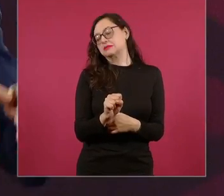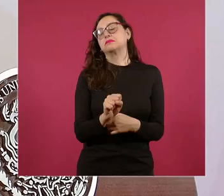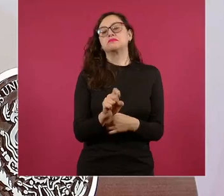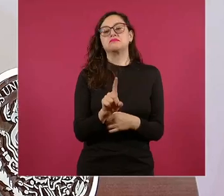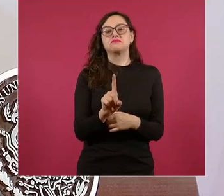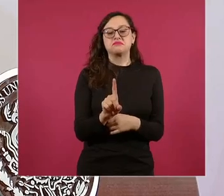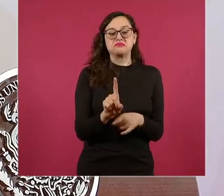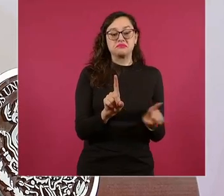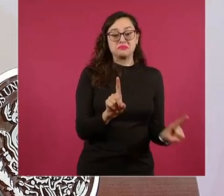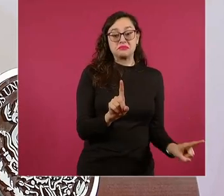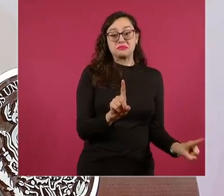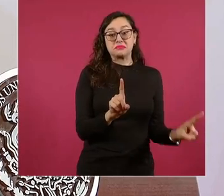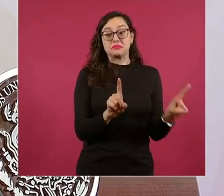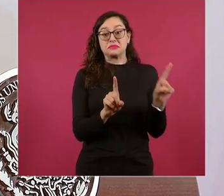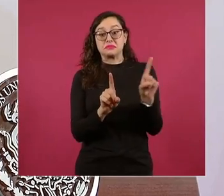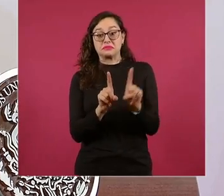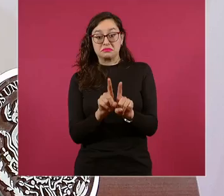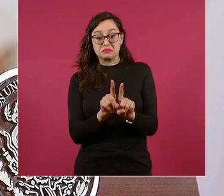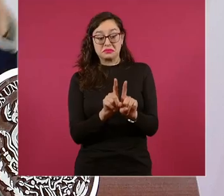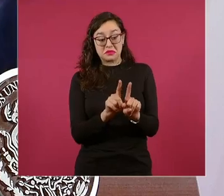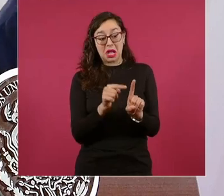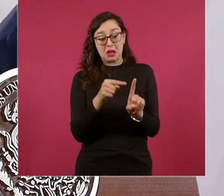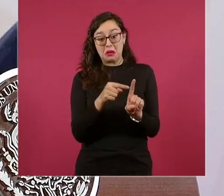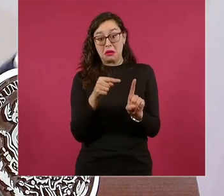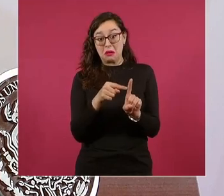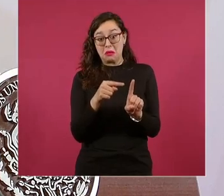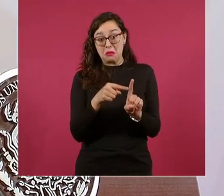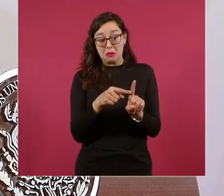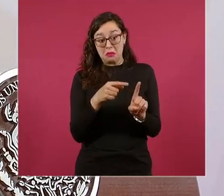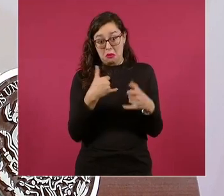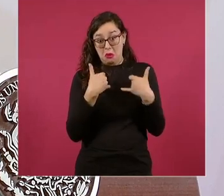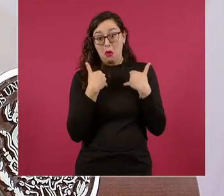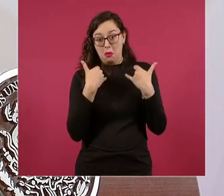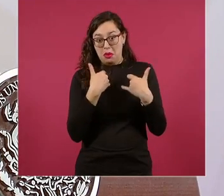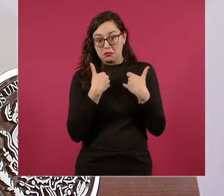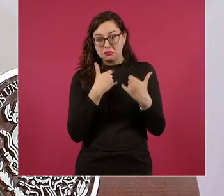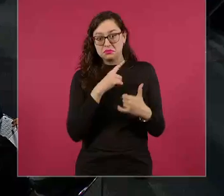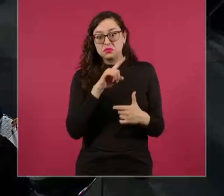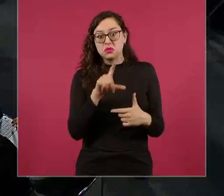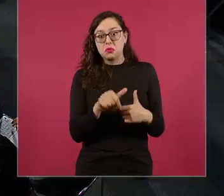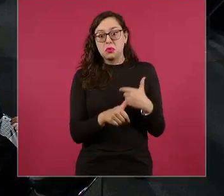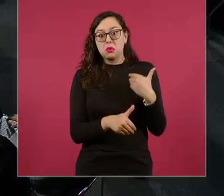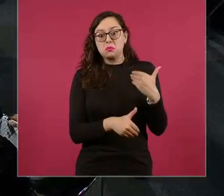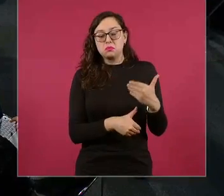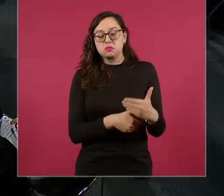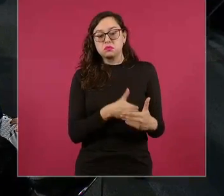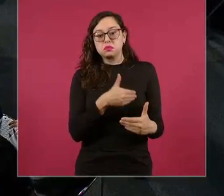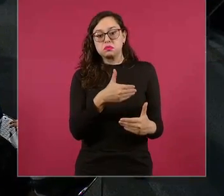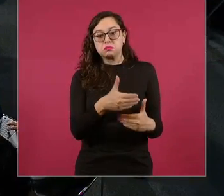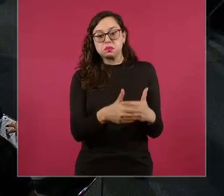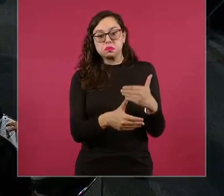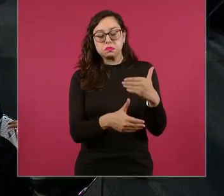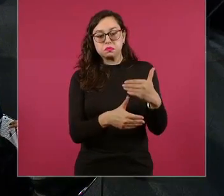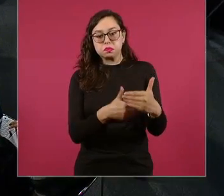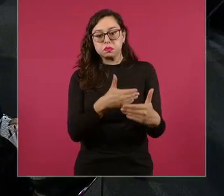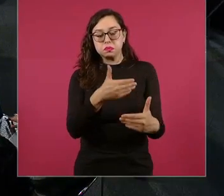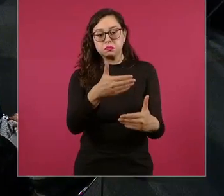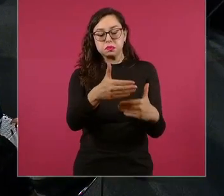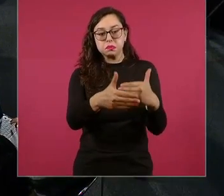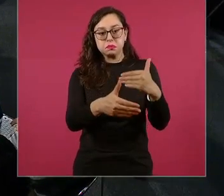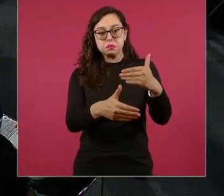o subcoordinador y en la investigación